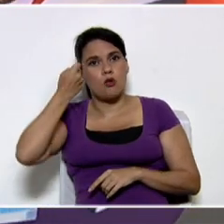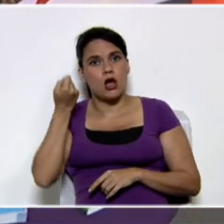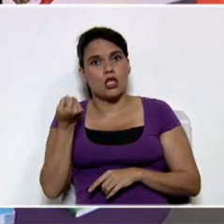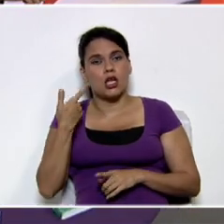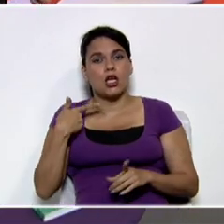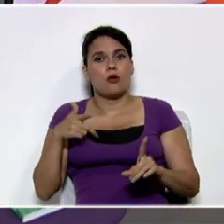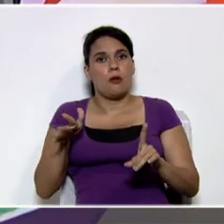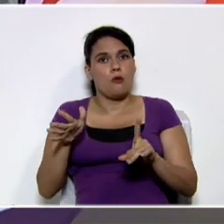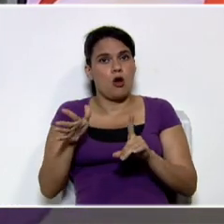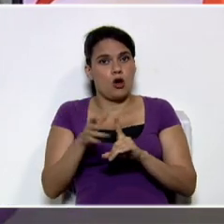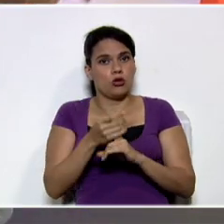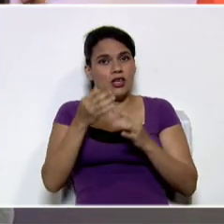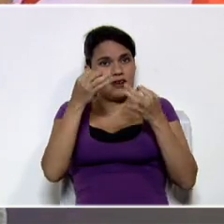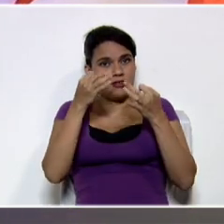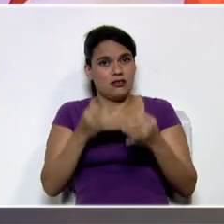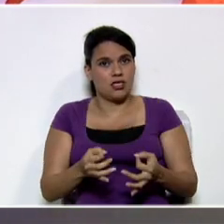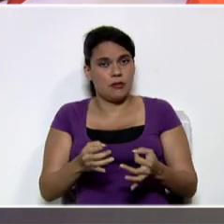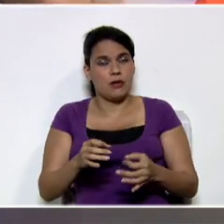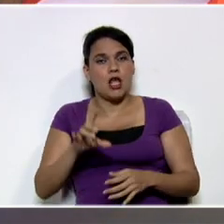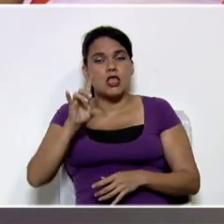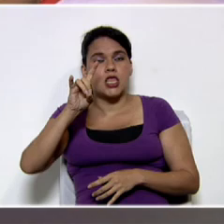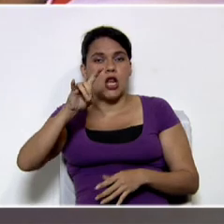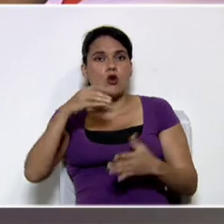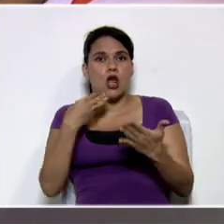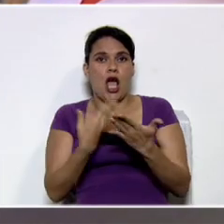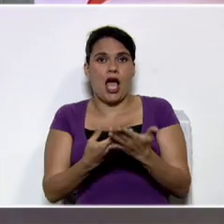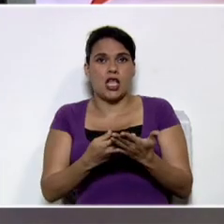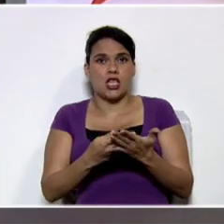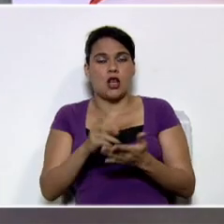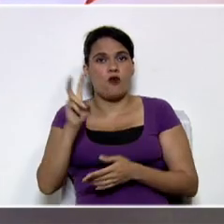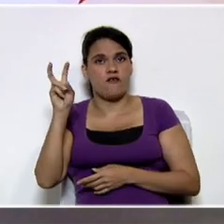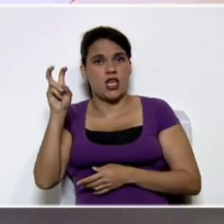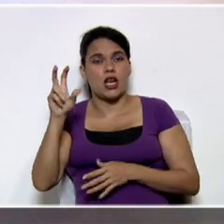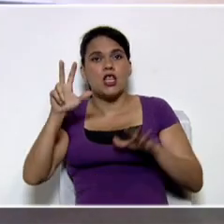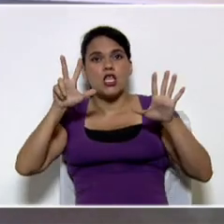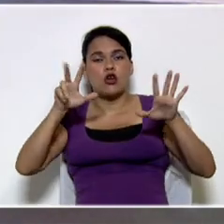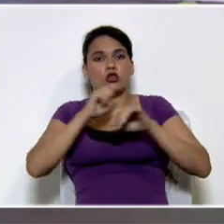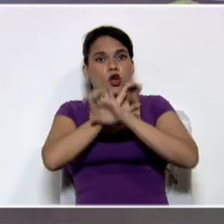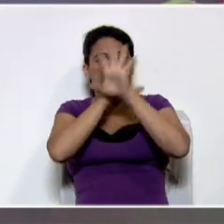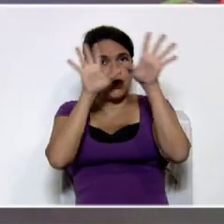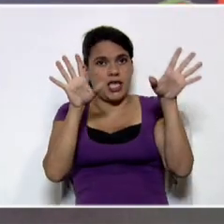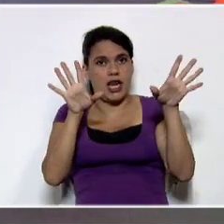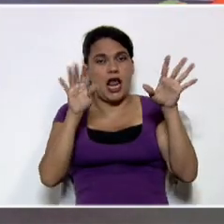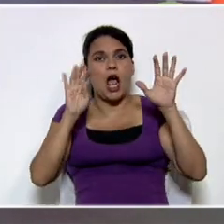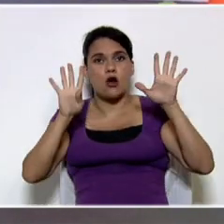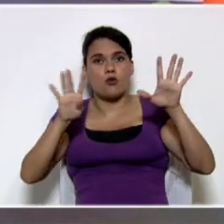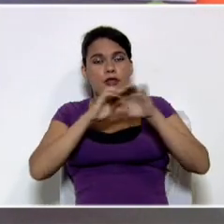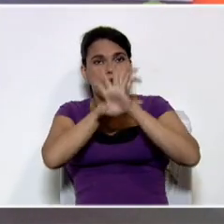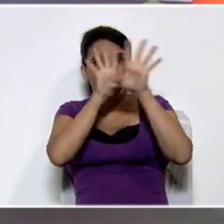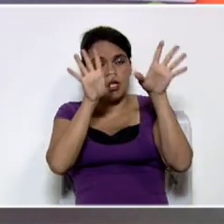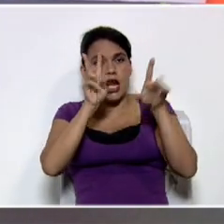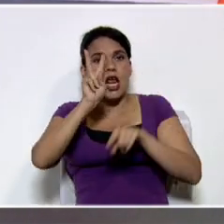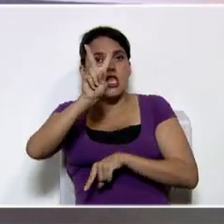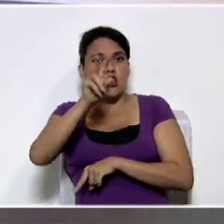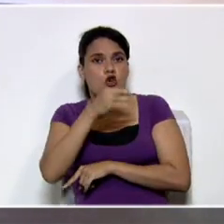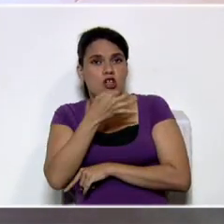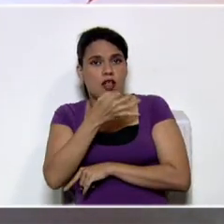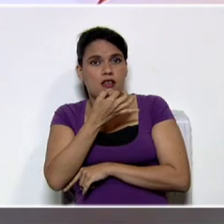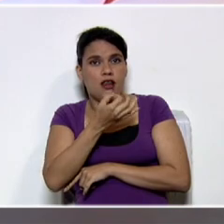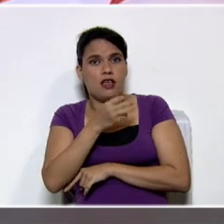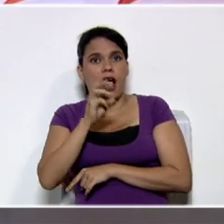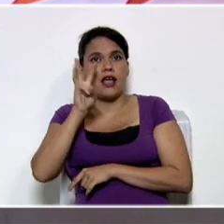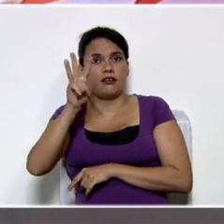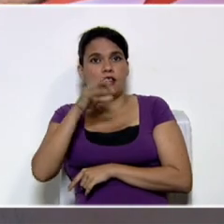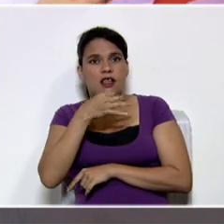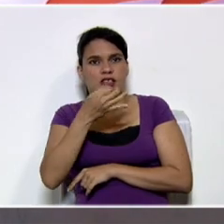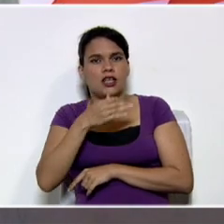vamos a encontrar siempre, de lunes a viernes, de 8 de la mañana a 9 de la mañana y de 2 de la tarde a 3 de la